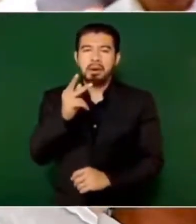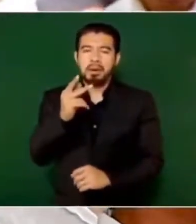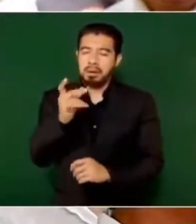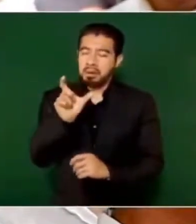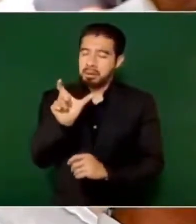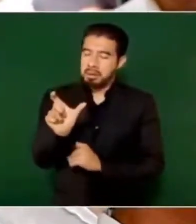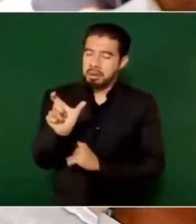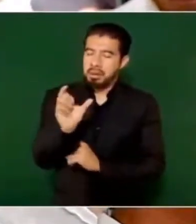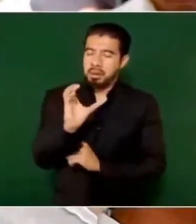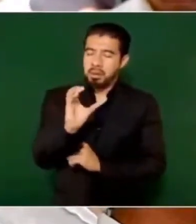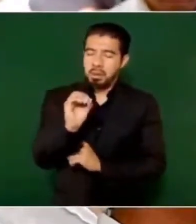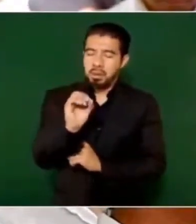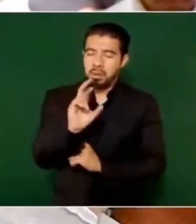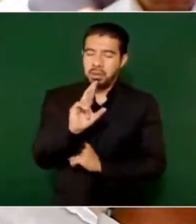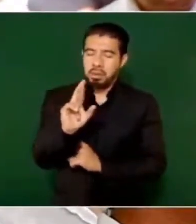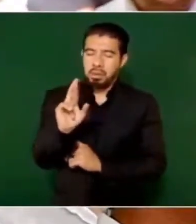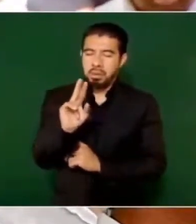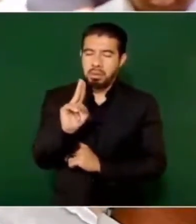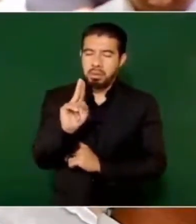está presente, pero en este texto